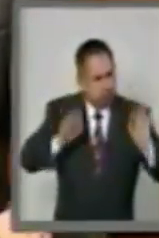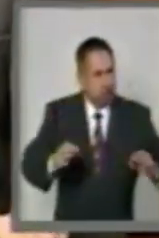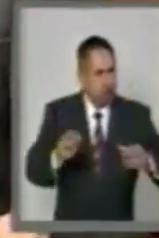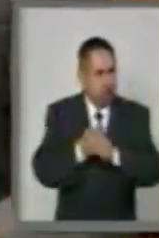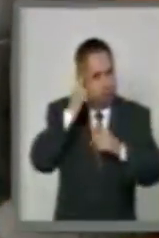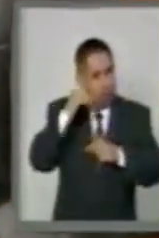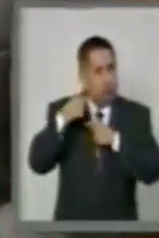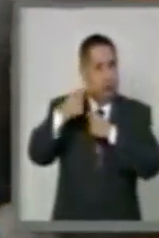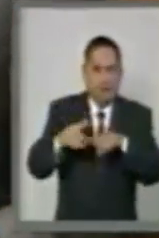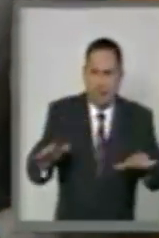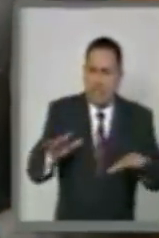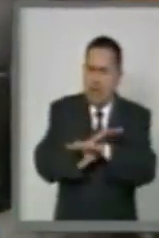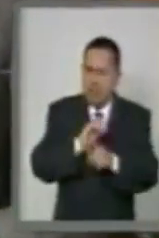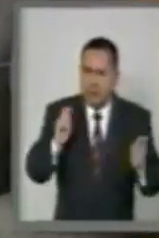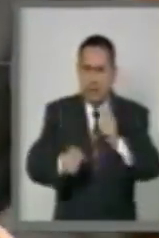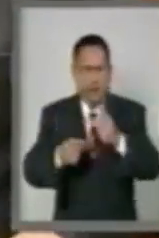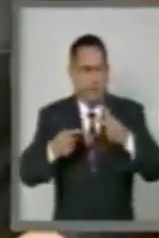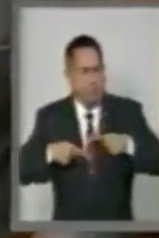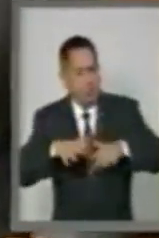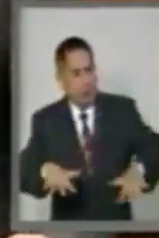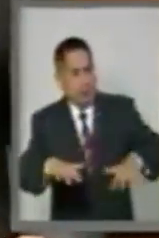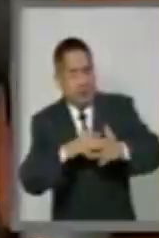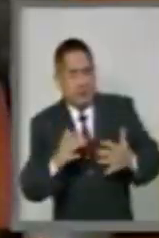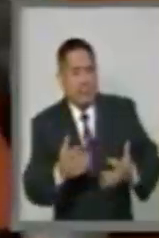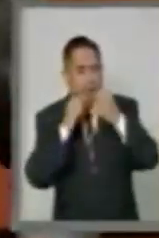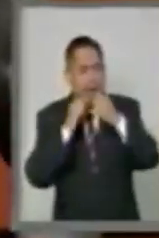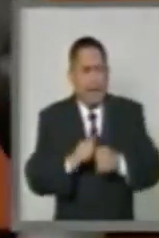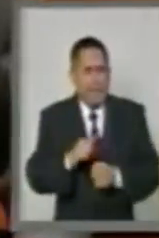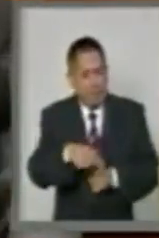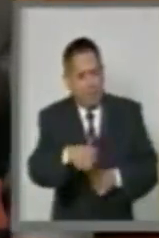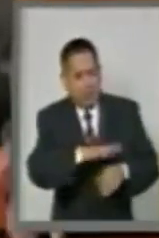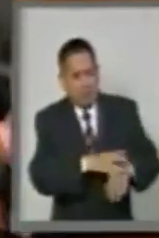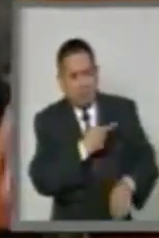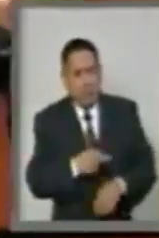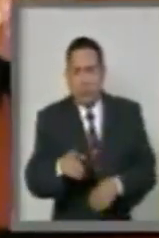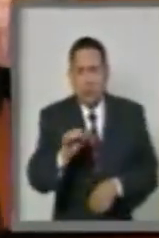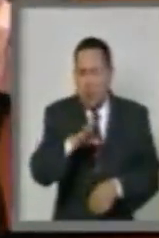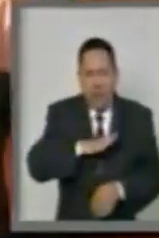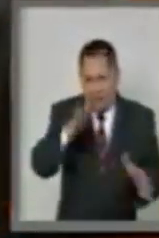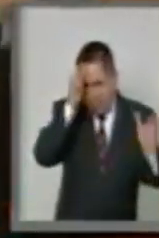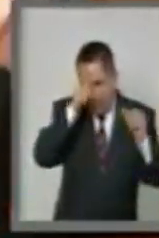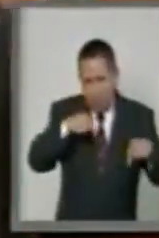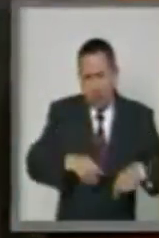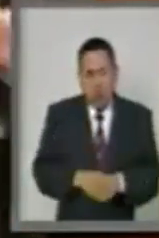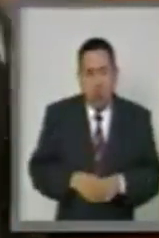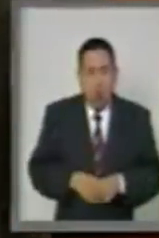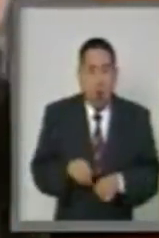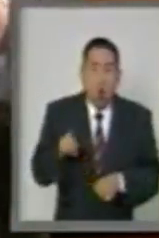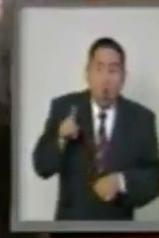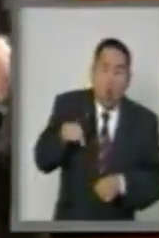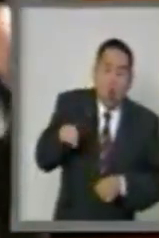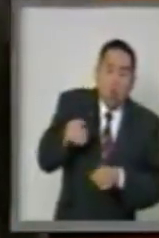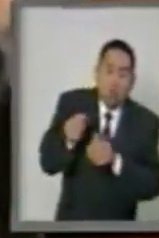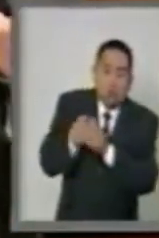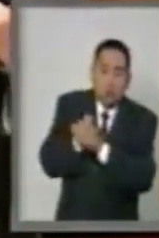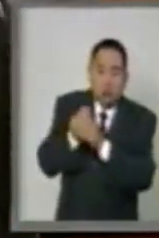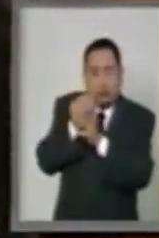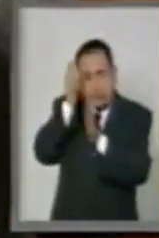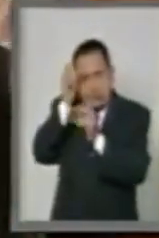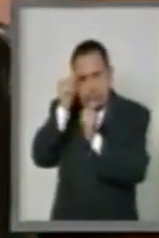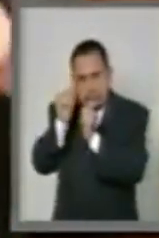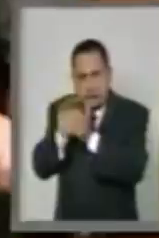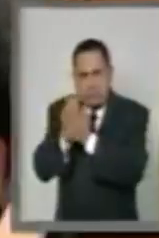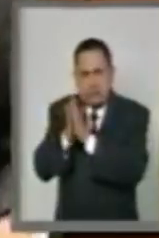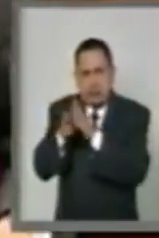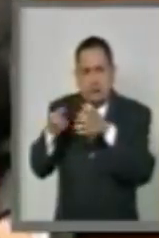país y salvar a las masas cada vez más empobrecidas y famélicas. No, el consenso que ha existido es un consenso hacia